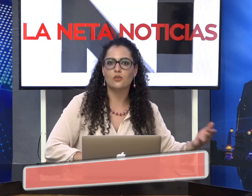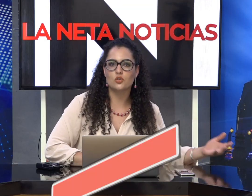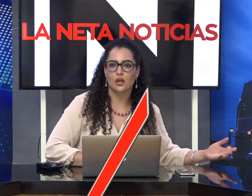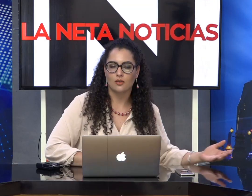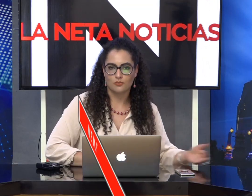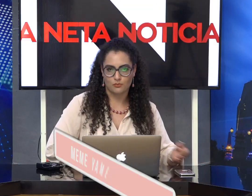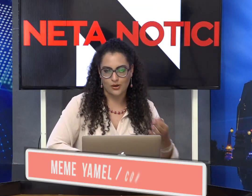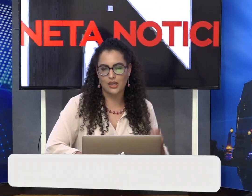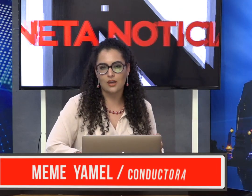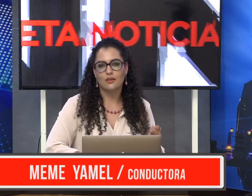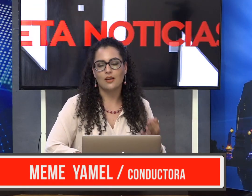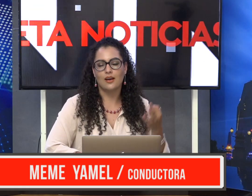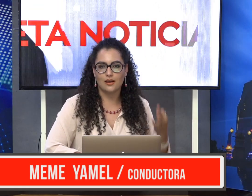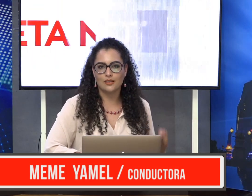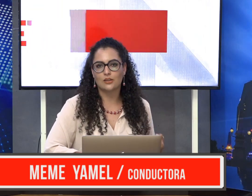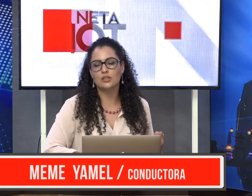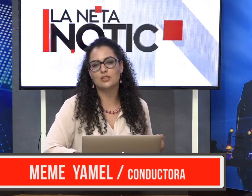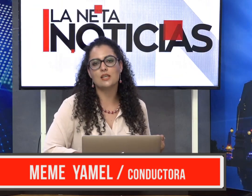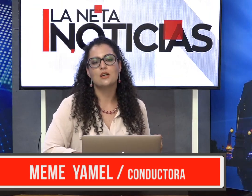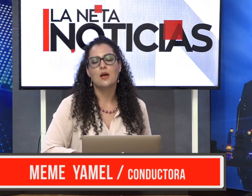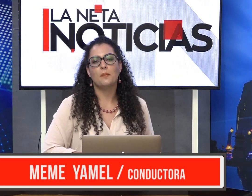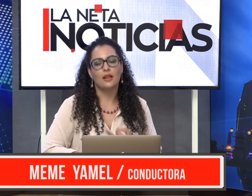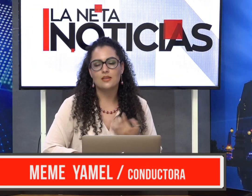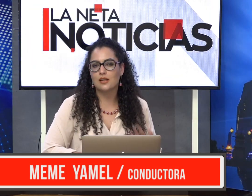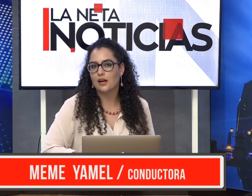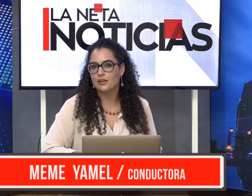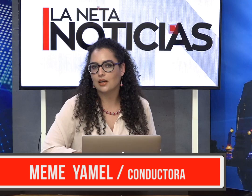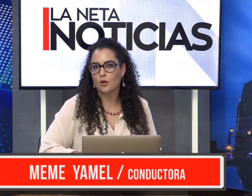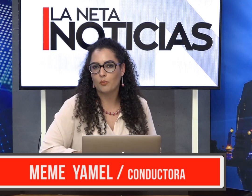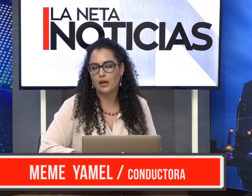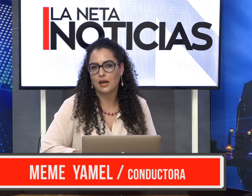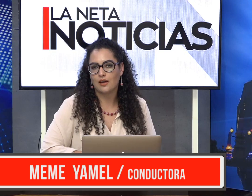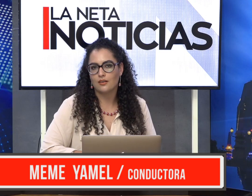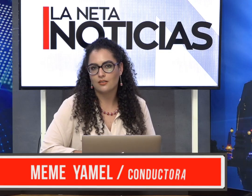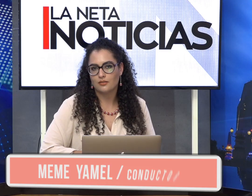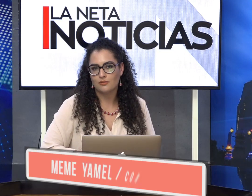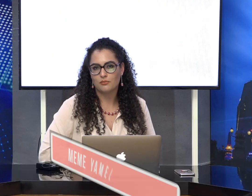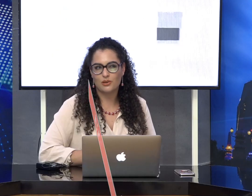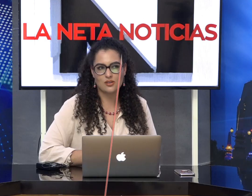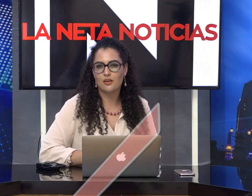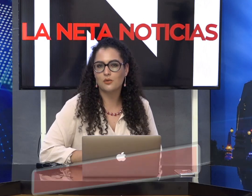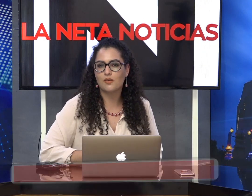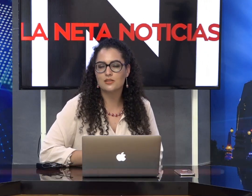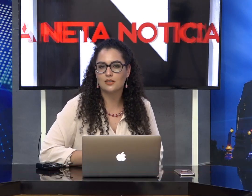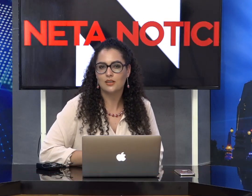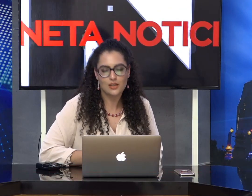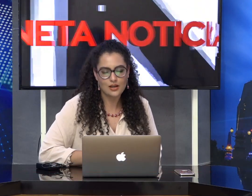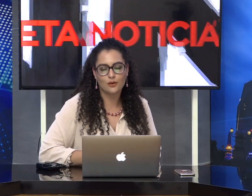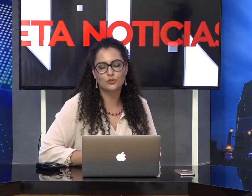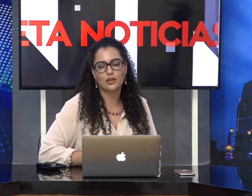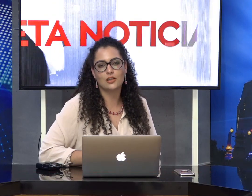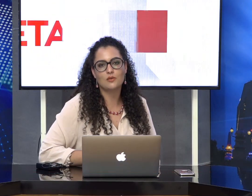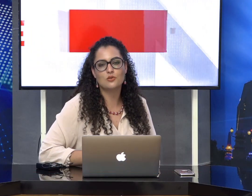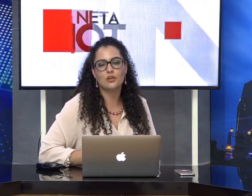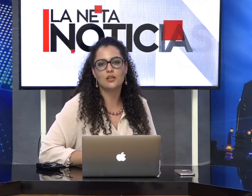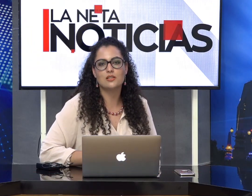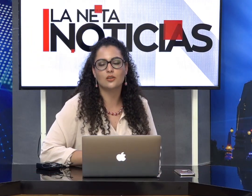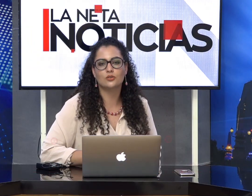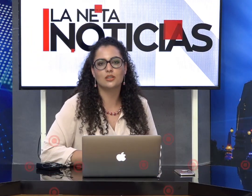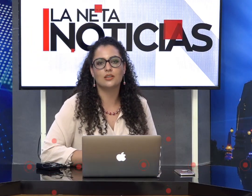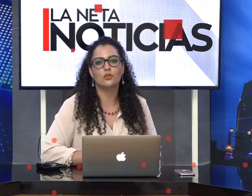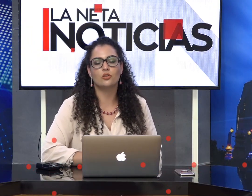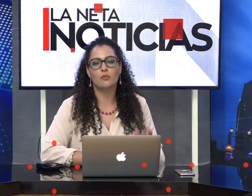de la noche, por aquí, en La Neta Noticias, para decir la neta que no peca, pero sí incomoda bastante. Y en Acústica Televisión,